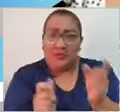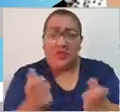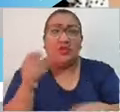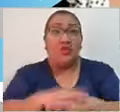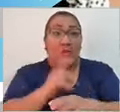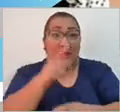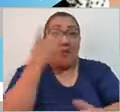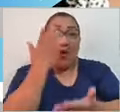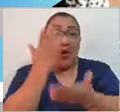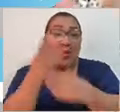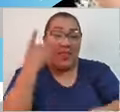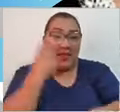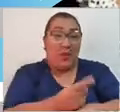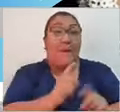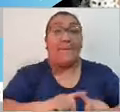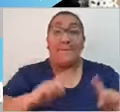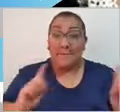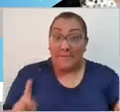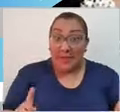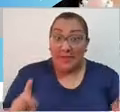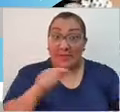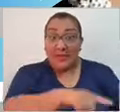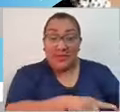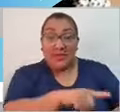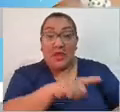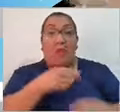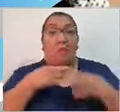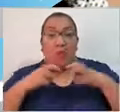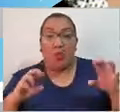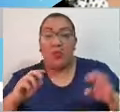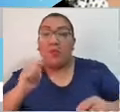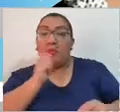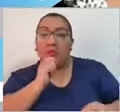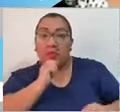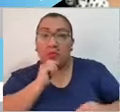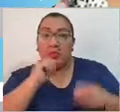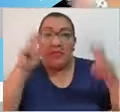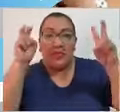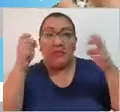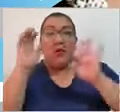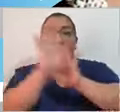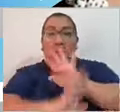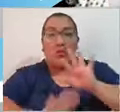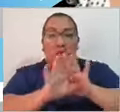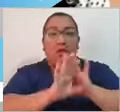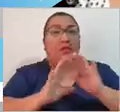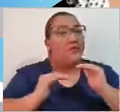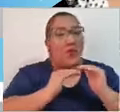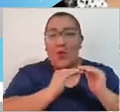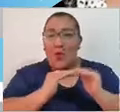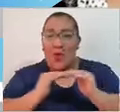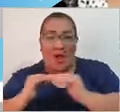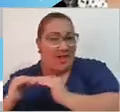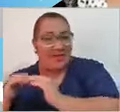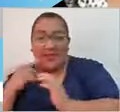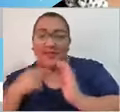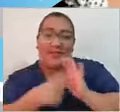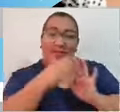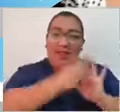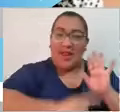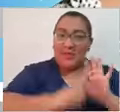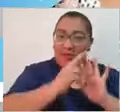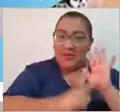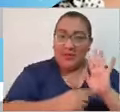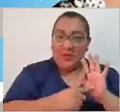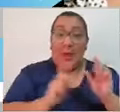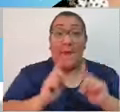denuncia. Sin embargo, para el régimen público y régimen privado, las medidas de protección son iguales, establecidas en el reglamento,